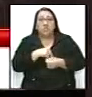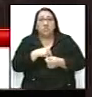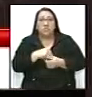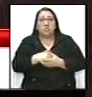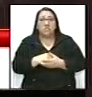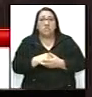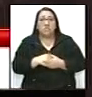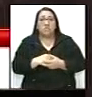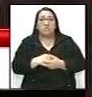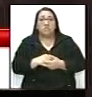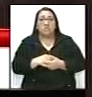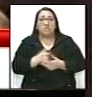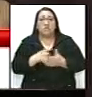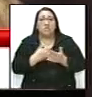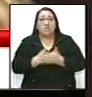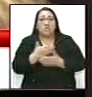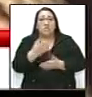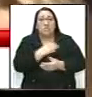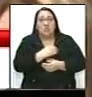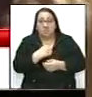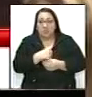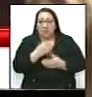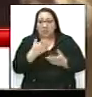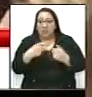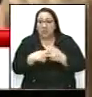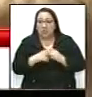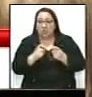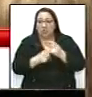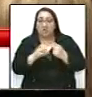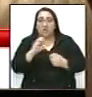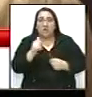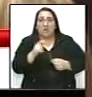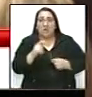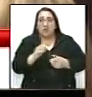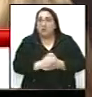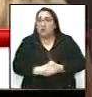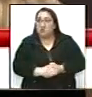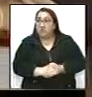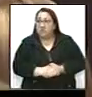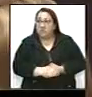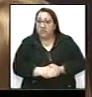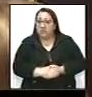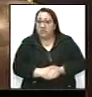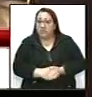acatado lo que está proponiendo el Ejecutivo. Me pido interrupción del congresista Castro. Miguel Castro.